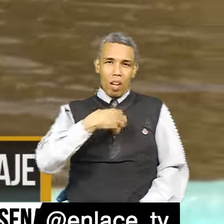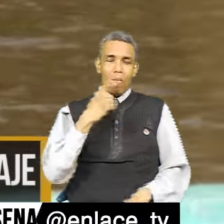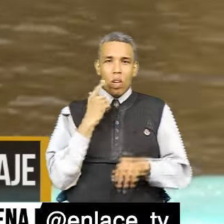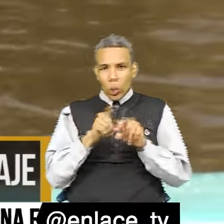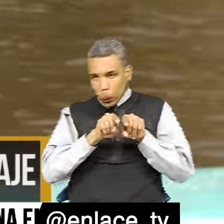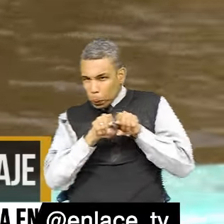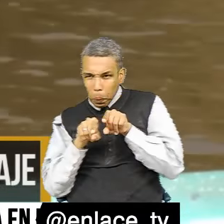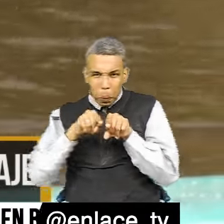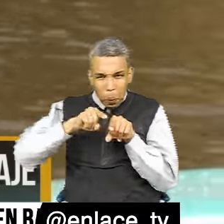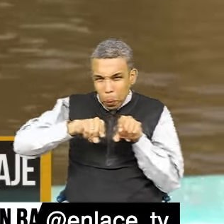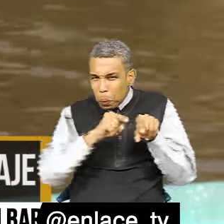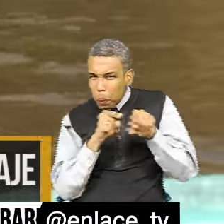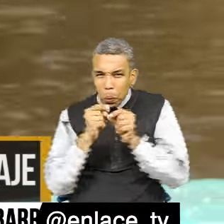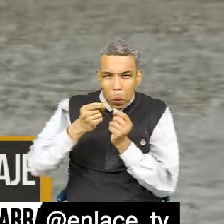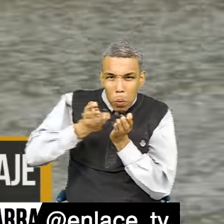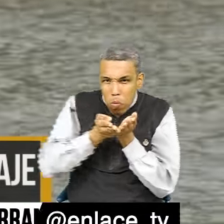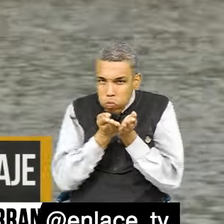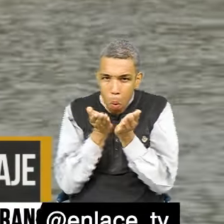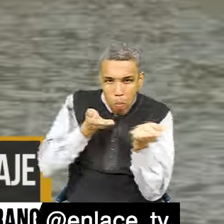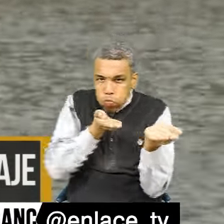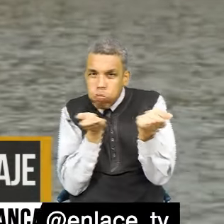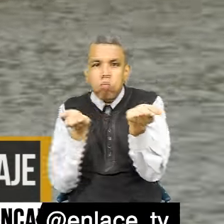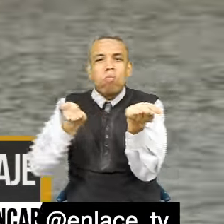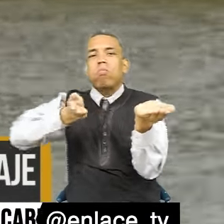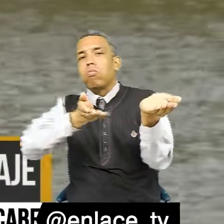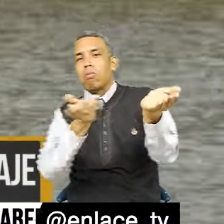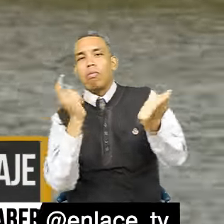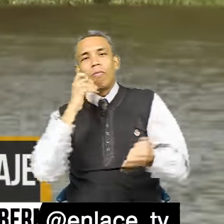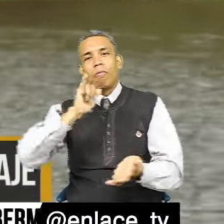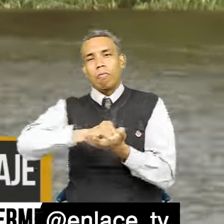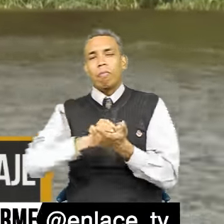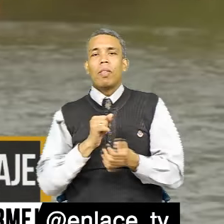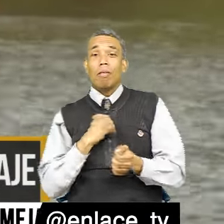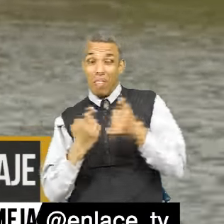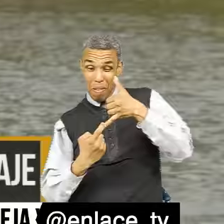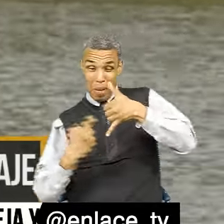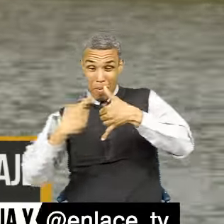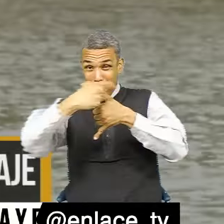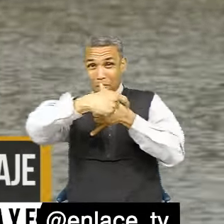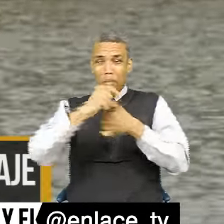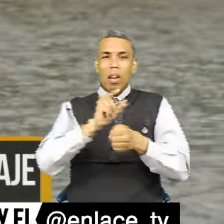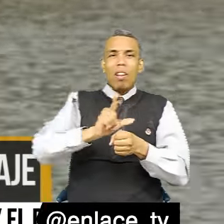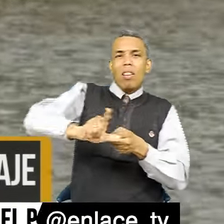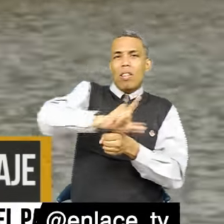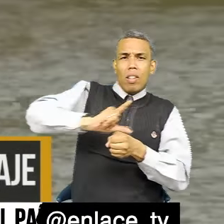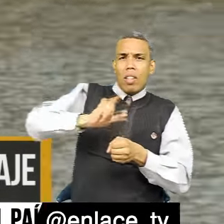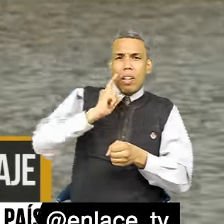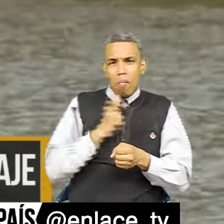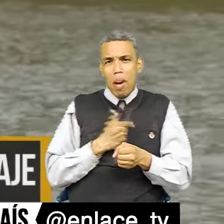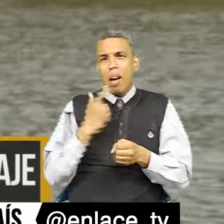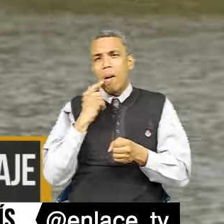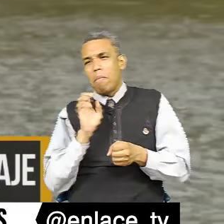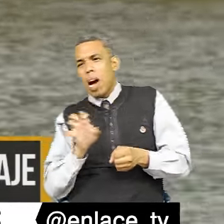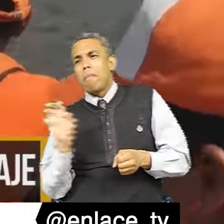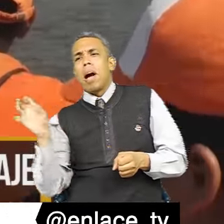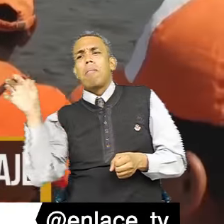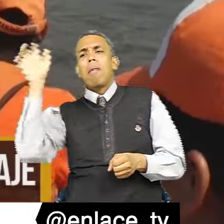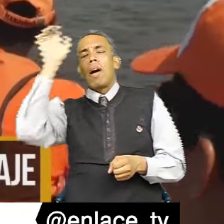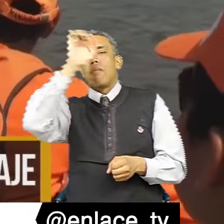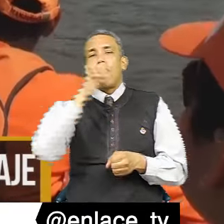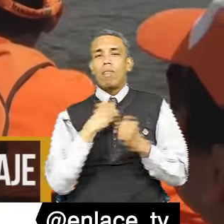versión de este torneo nacional, que albergará en el puerto petrolero a 10 ligas de todo el país, se desarrollará desde el jueves 22 hasta el domingo 25